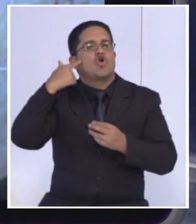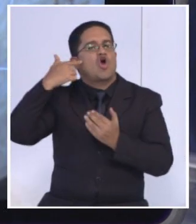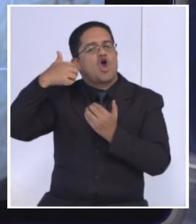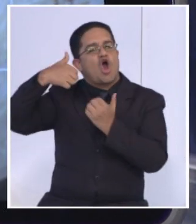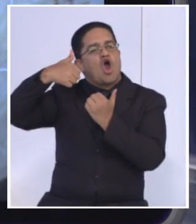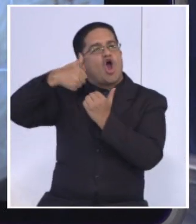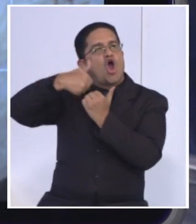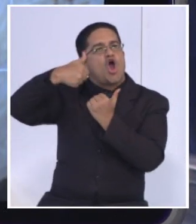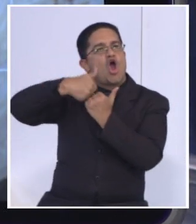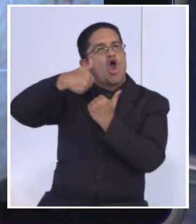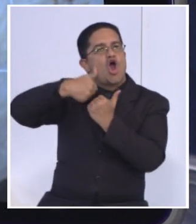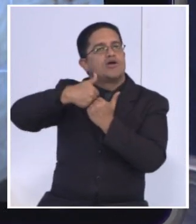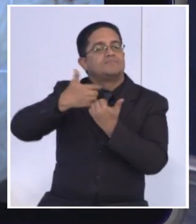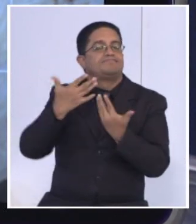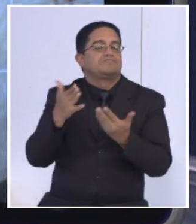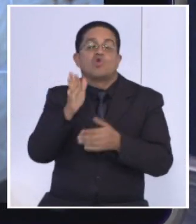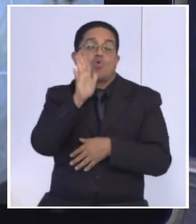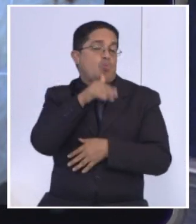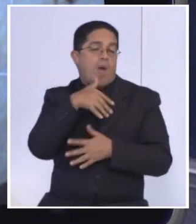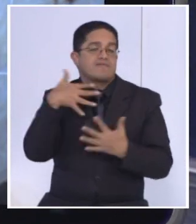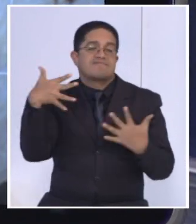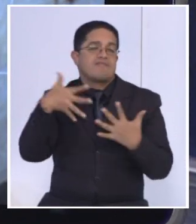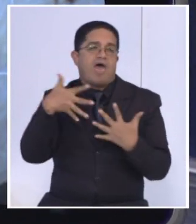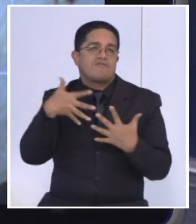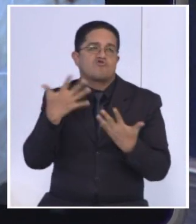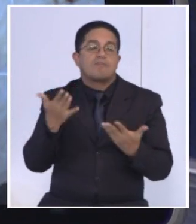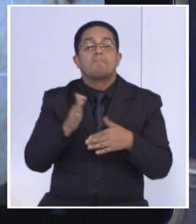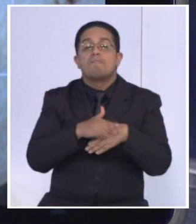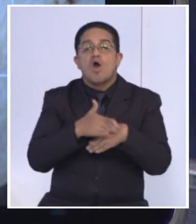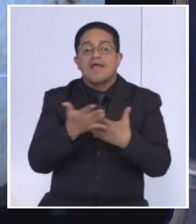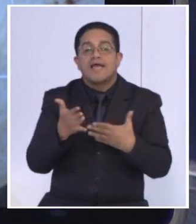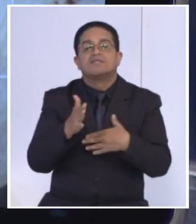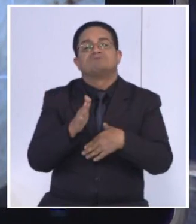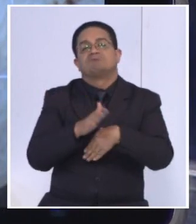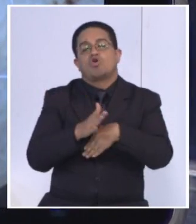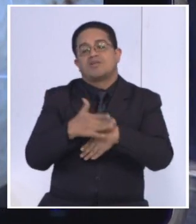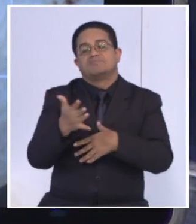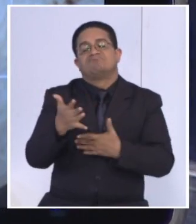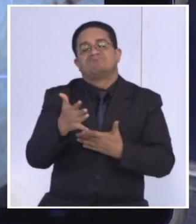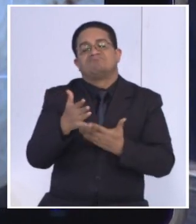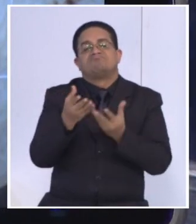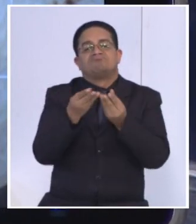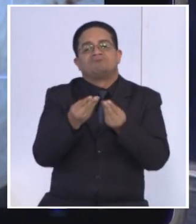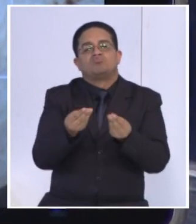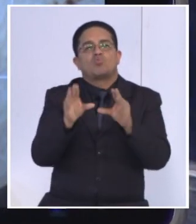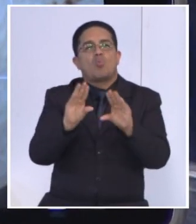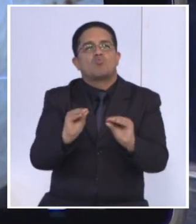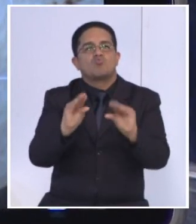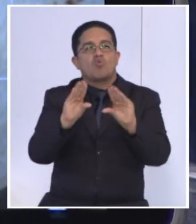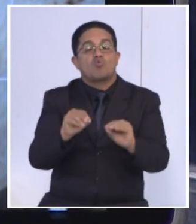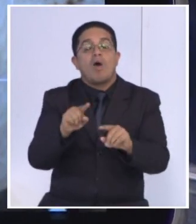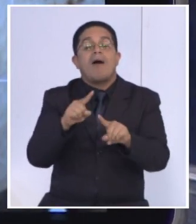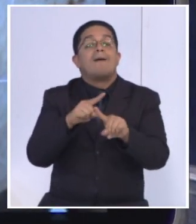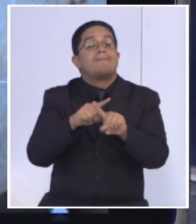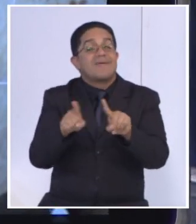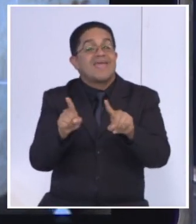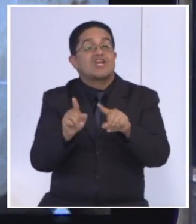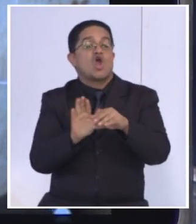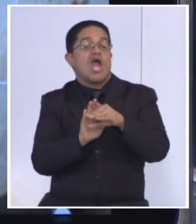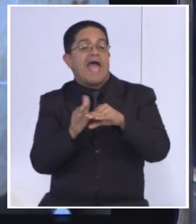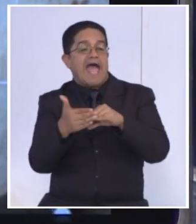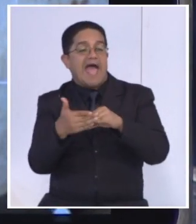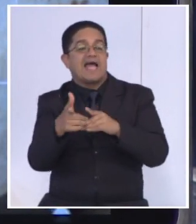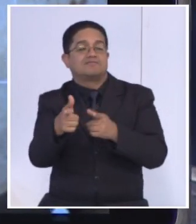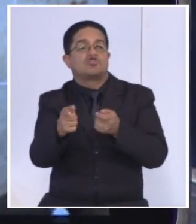conexiones eléctricas, es decir, no tiene nervios, porque es de cartílago. Pero alrededor de él hay una serie de ligamentos que controlan